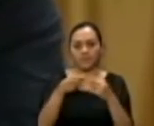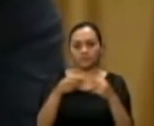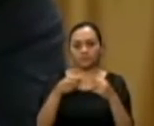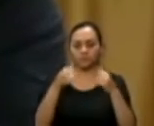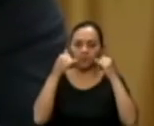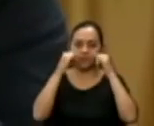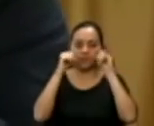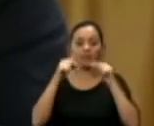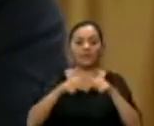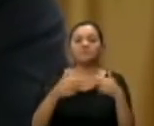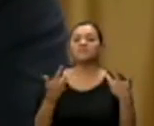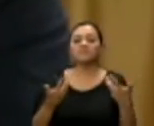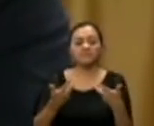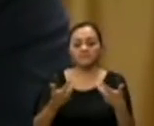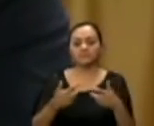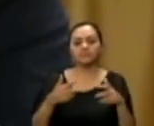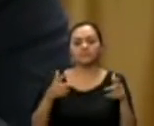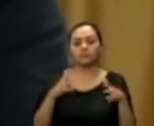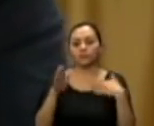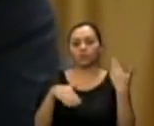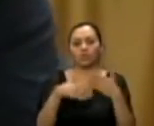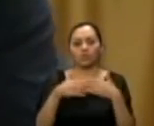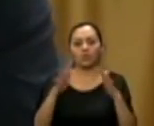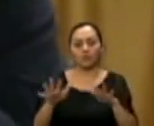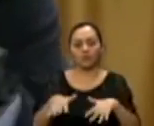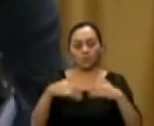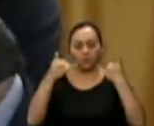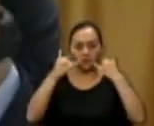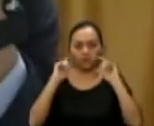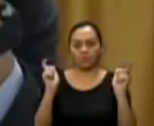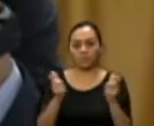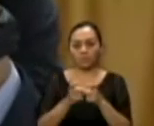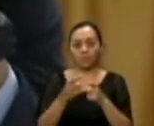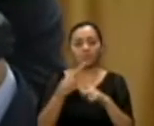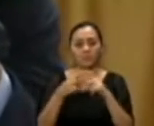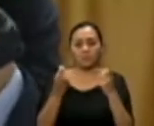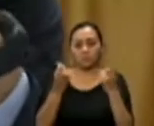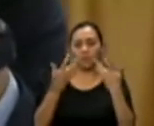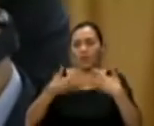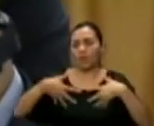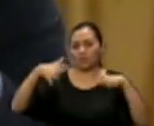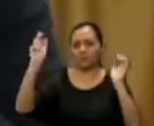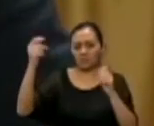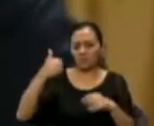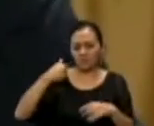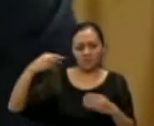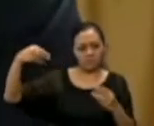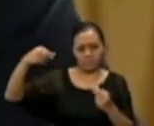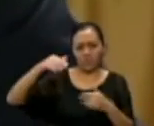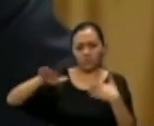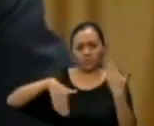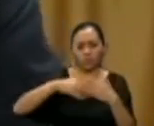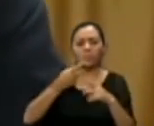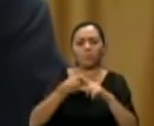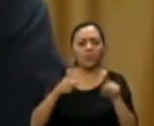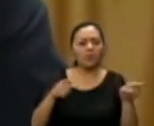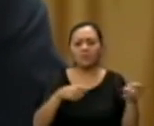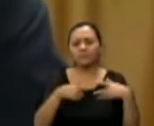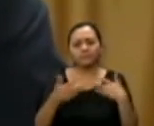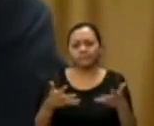corresponde a los pequeños ganaderos que lo que queremos ayudar los grandes tienen plata para pagar y financiarse su propia incipiente